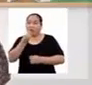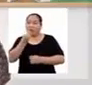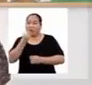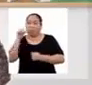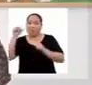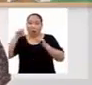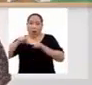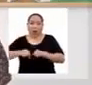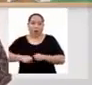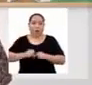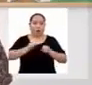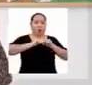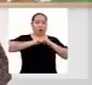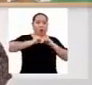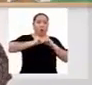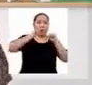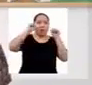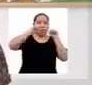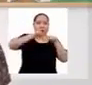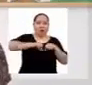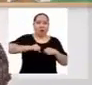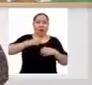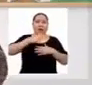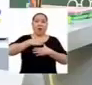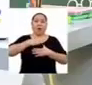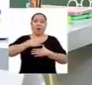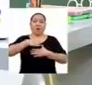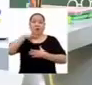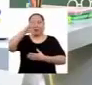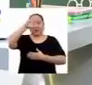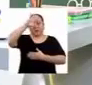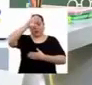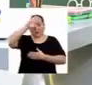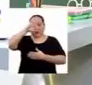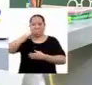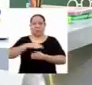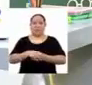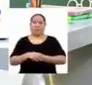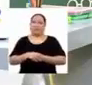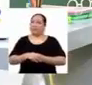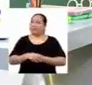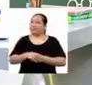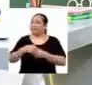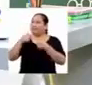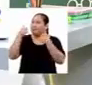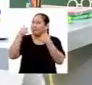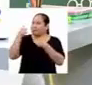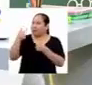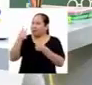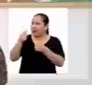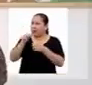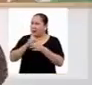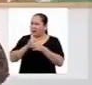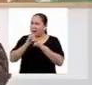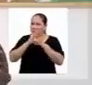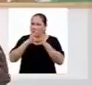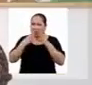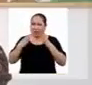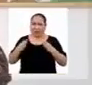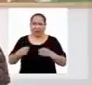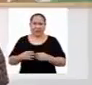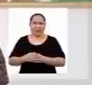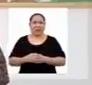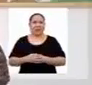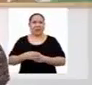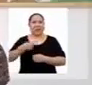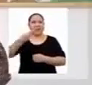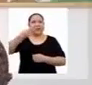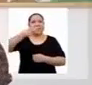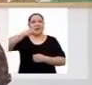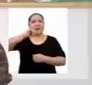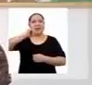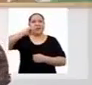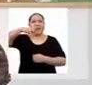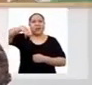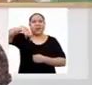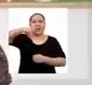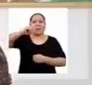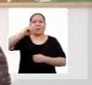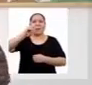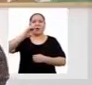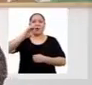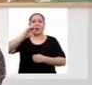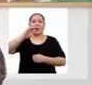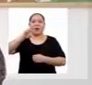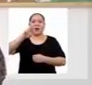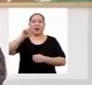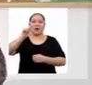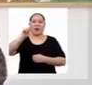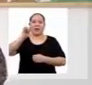en el ejercicio, el cuerpo enfermará. muy bueno su dicho, profesora Daisy. Hipócrates lo dijo, un médico de